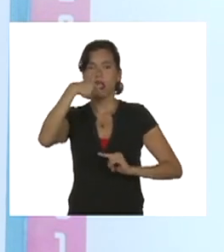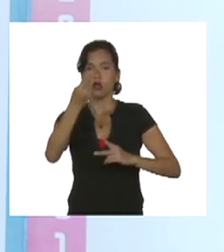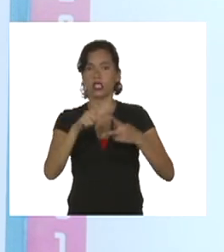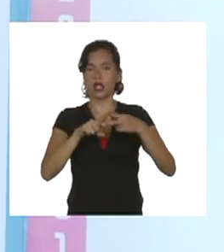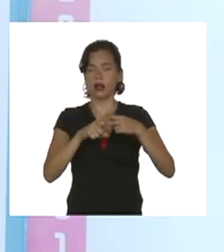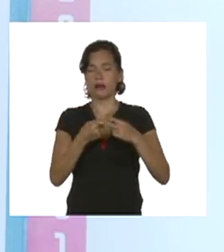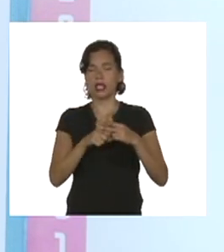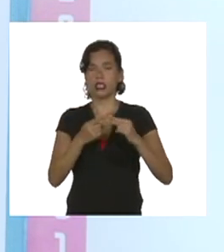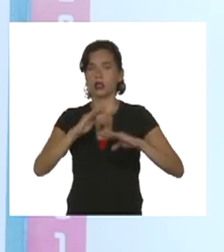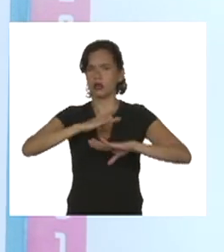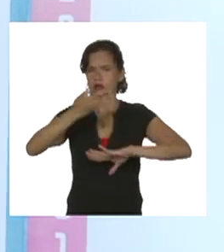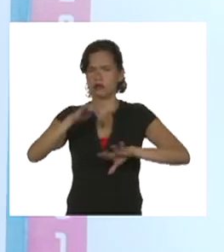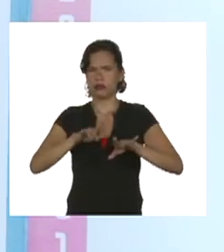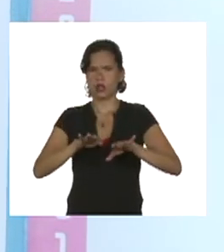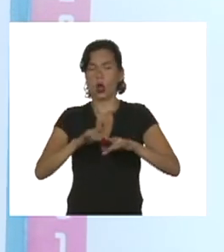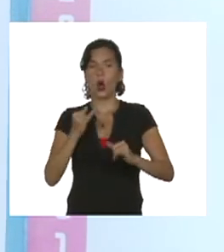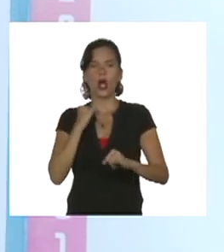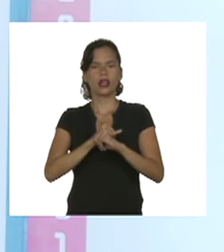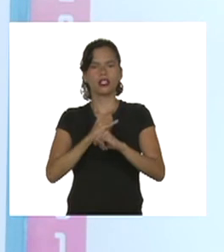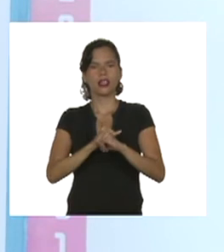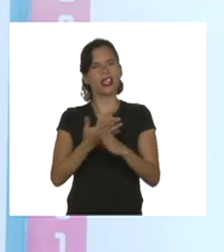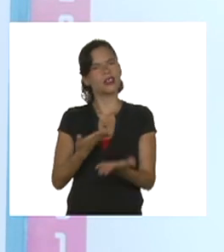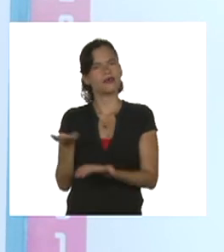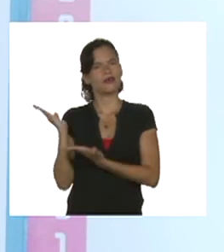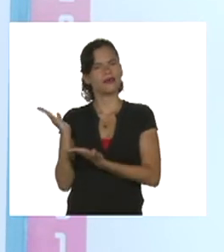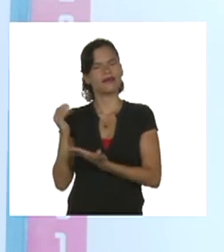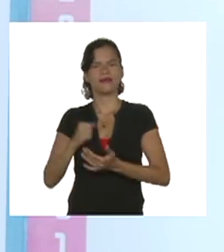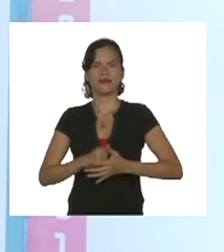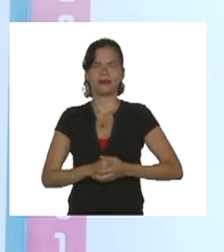en tu Canaimita o en la página web